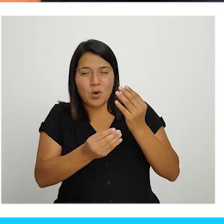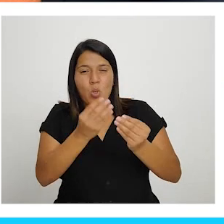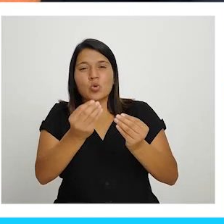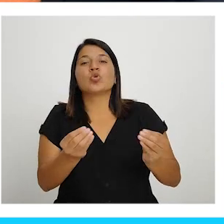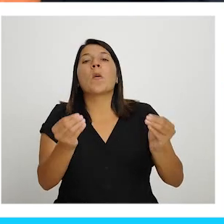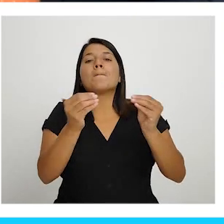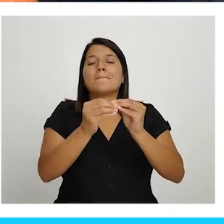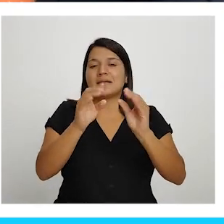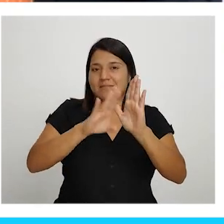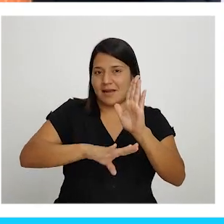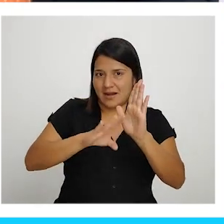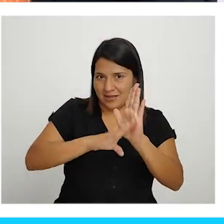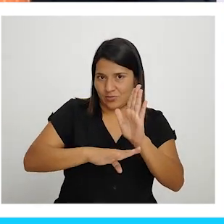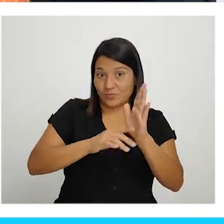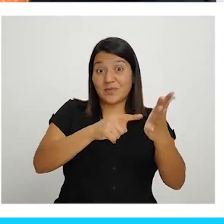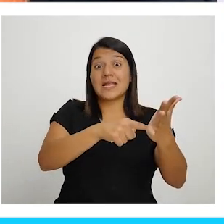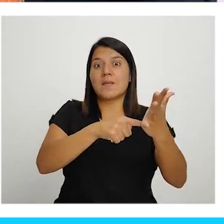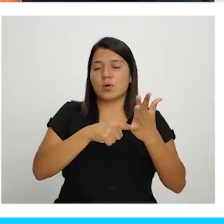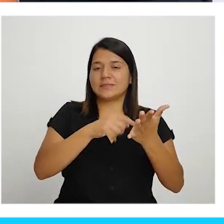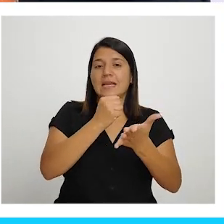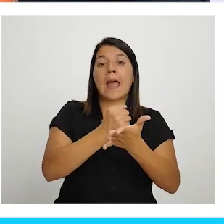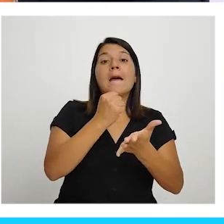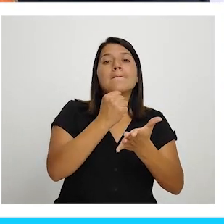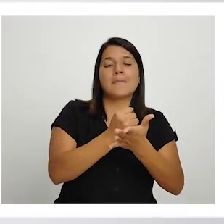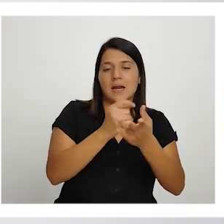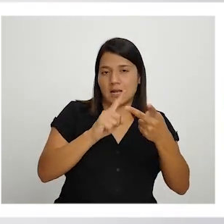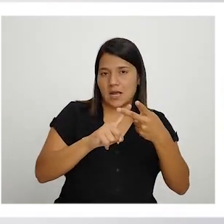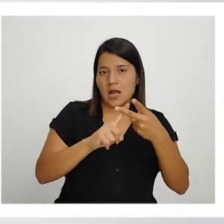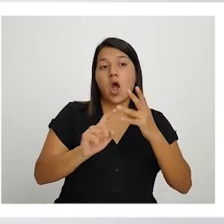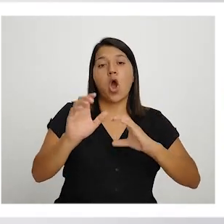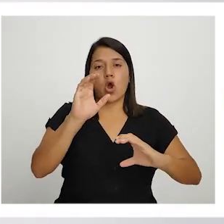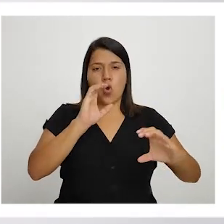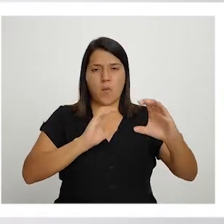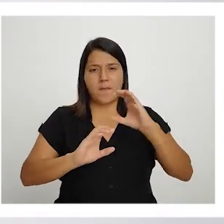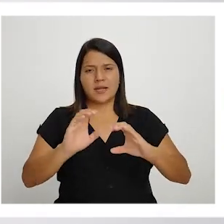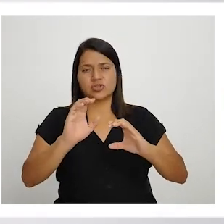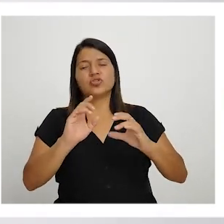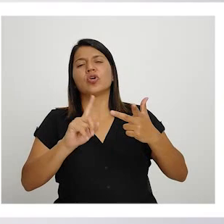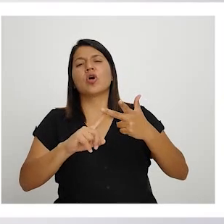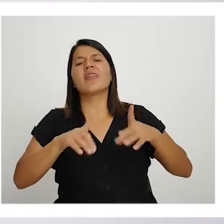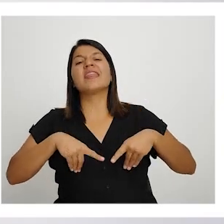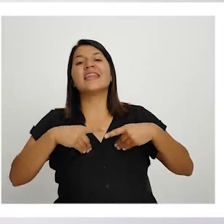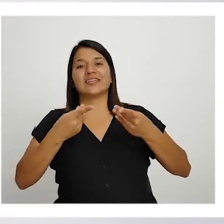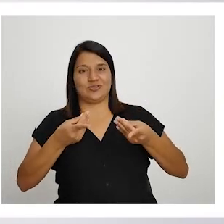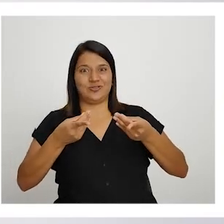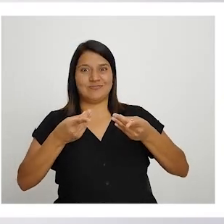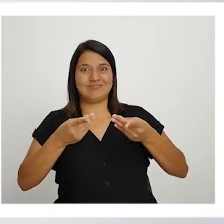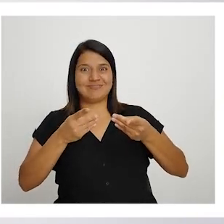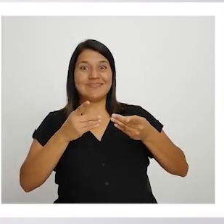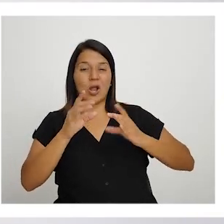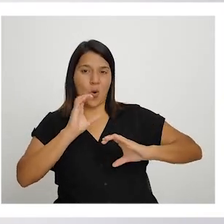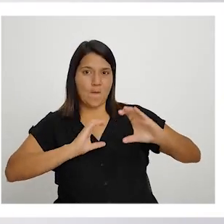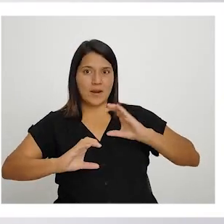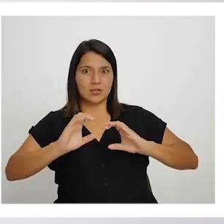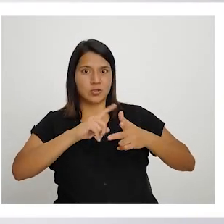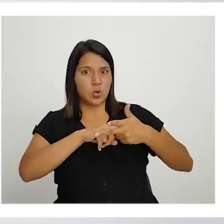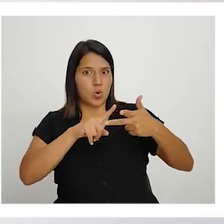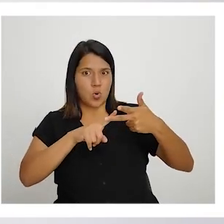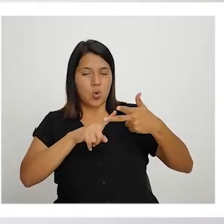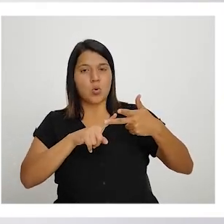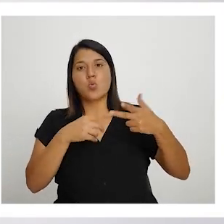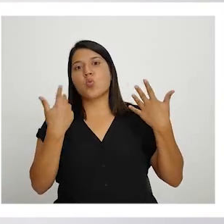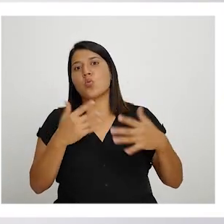marca, comercio y dirección de ese comercio. Exacta. Entonces, esa es una herramienta poderosísima para que